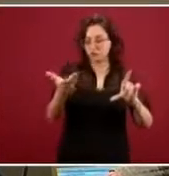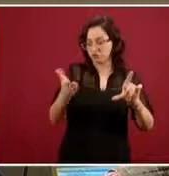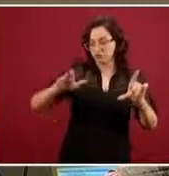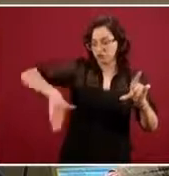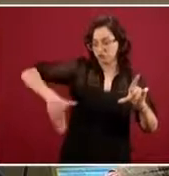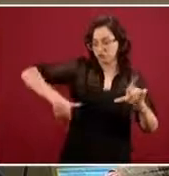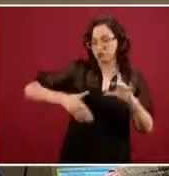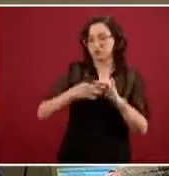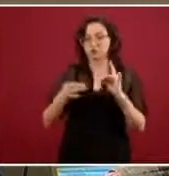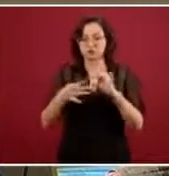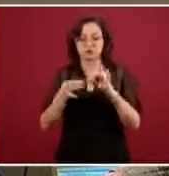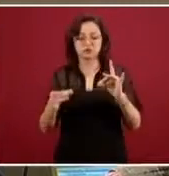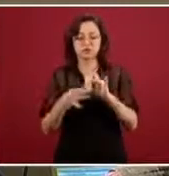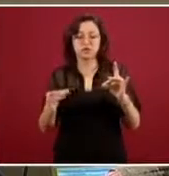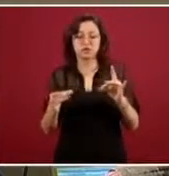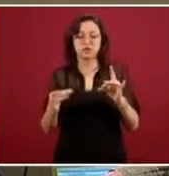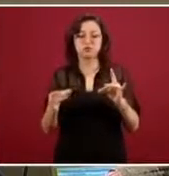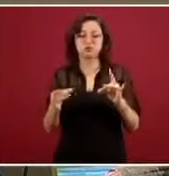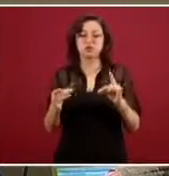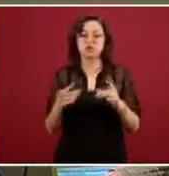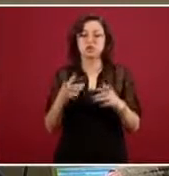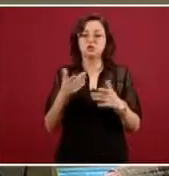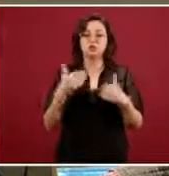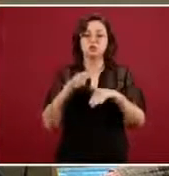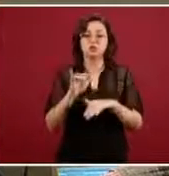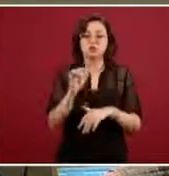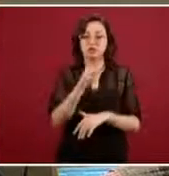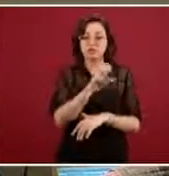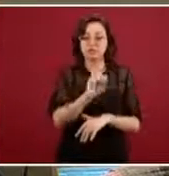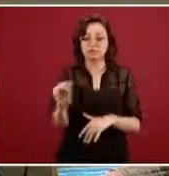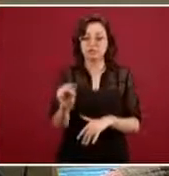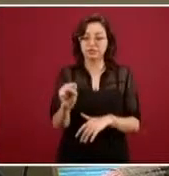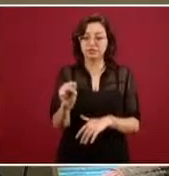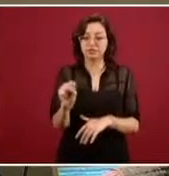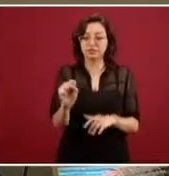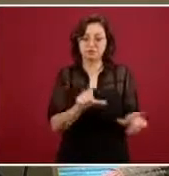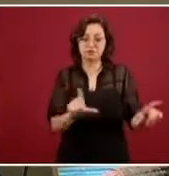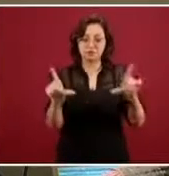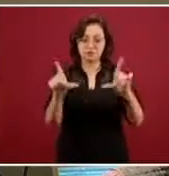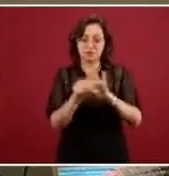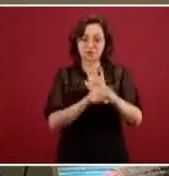comentaba específicamente sobre el Instituto Mexicano del Seguro Social. ¿No está listo el video?